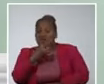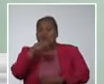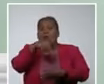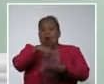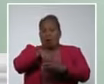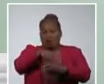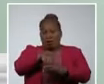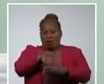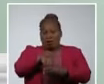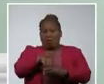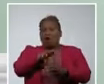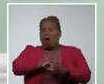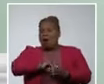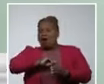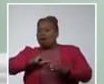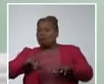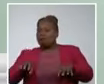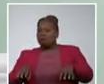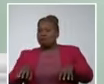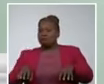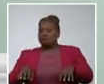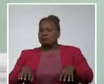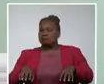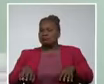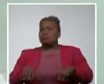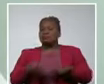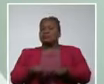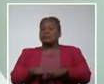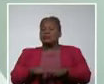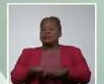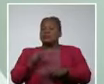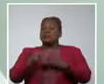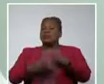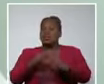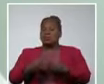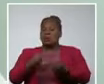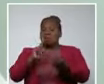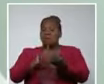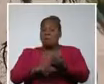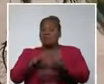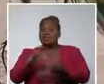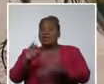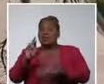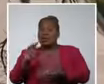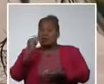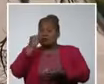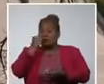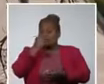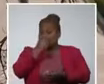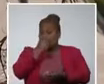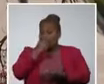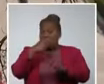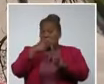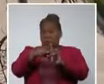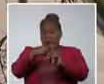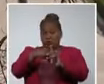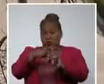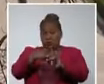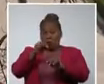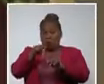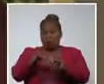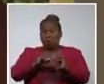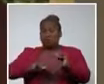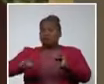pacientes sospechosos de COVID de alto riesgo, al cual se le realiza un PCR, el cual da positivo. está hoy en Enfermín Verde, cumpliendo un